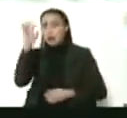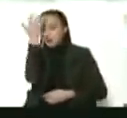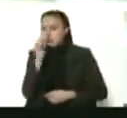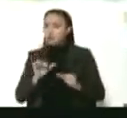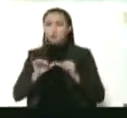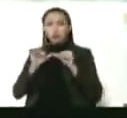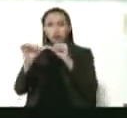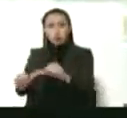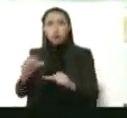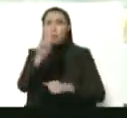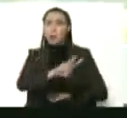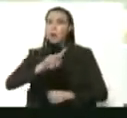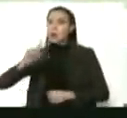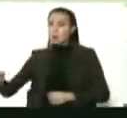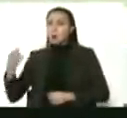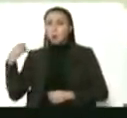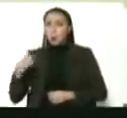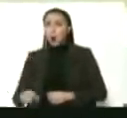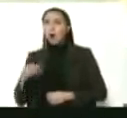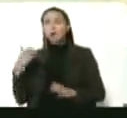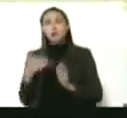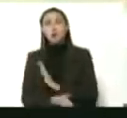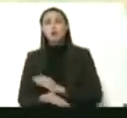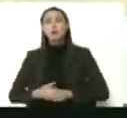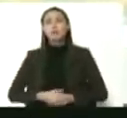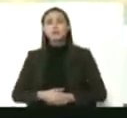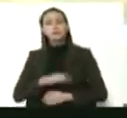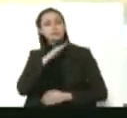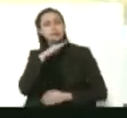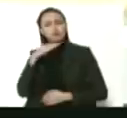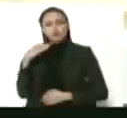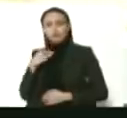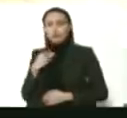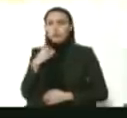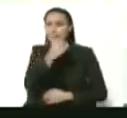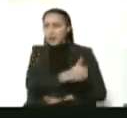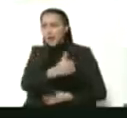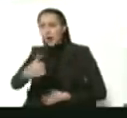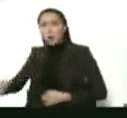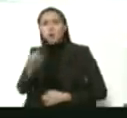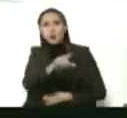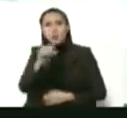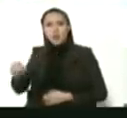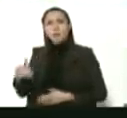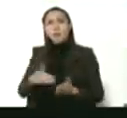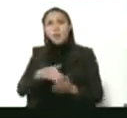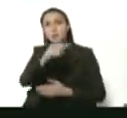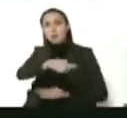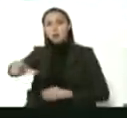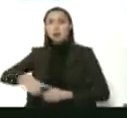mantienen 21 casos activos por cada 100.000 habitantes.